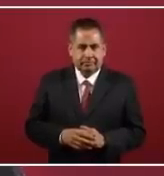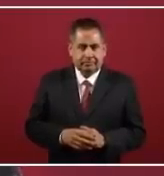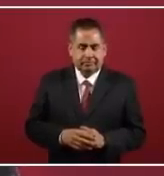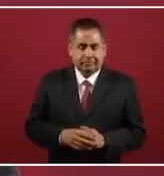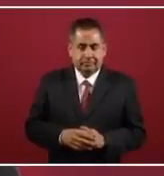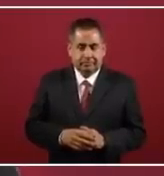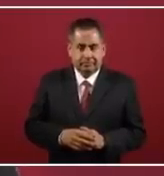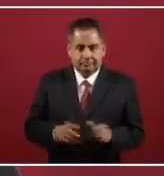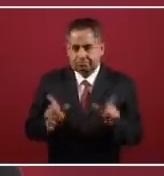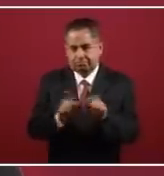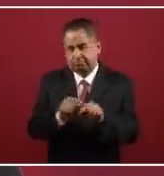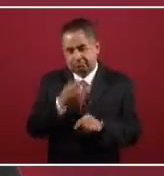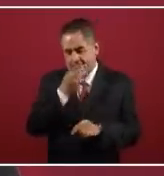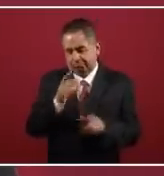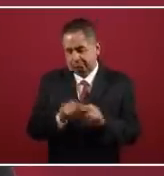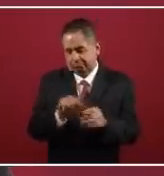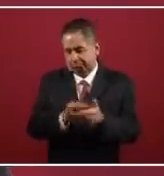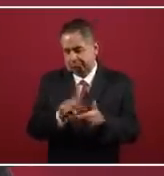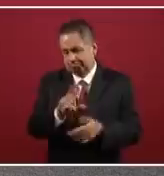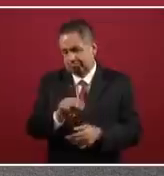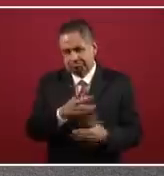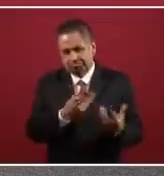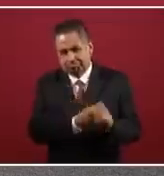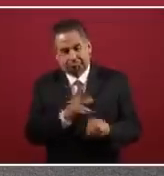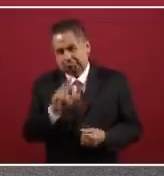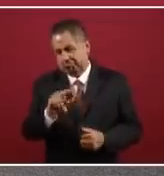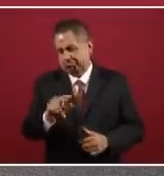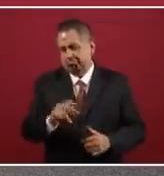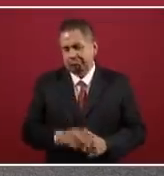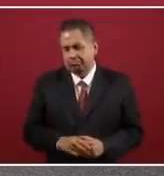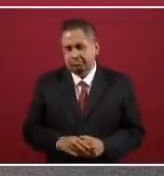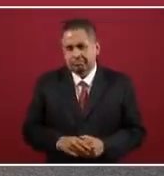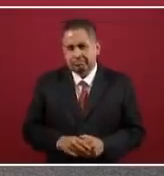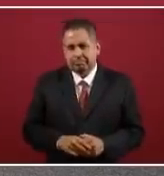Y sin comentarios. Y además,